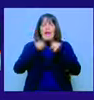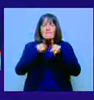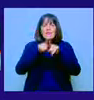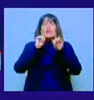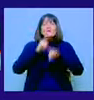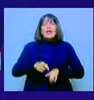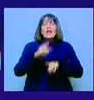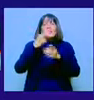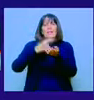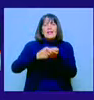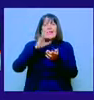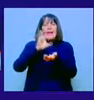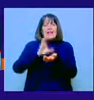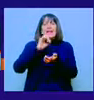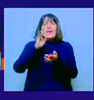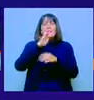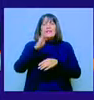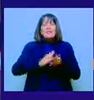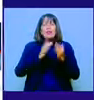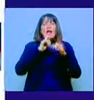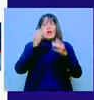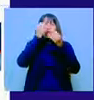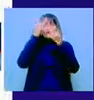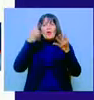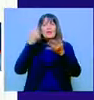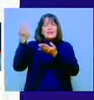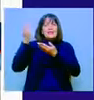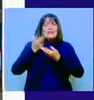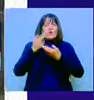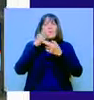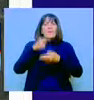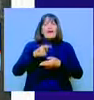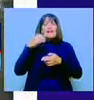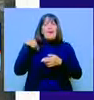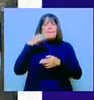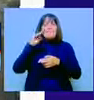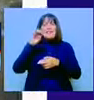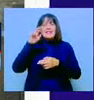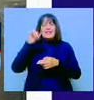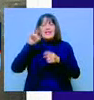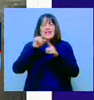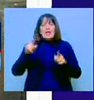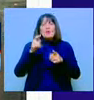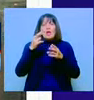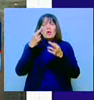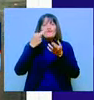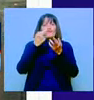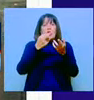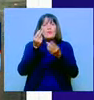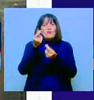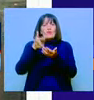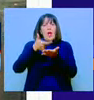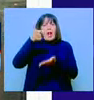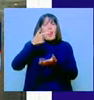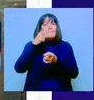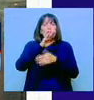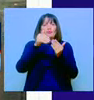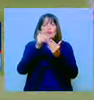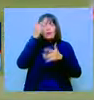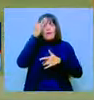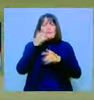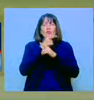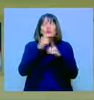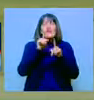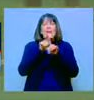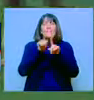y el hospital Clinic en Barcelona anunció que recibió por parte del argentino una donación significativa para todos los afectados